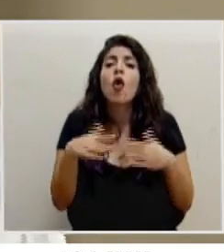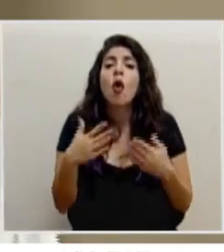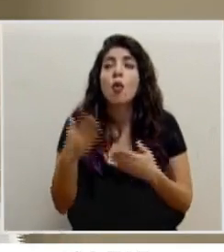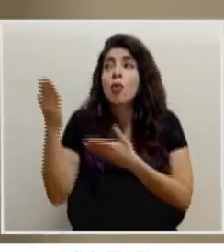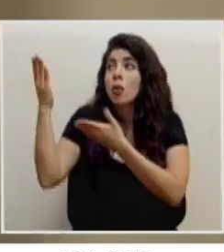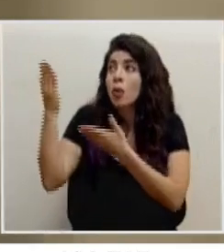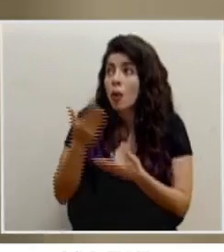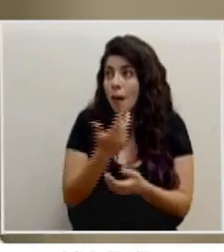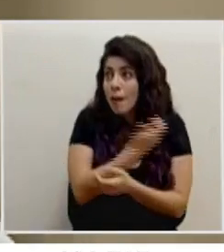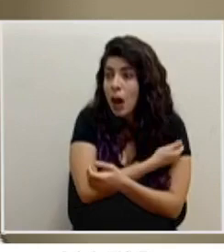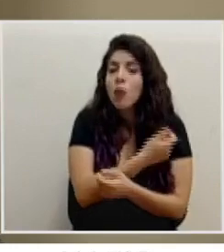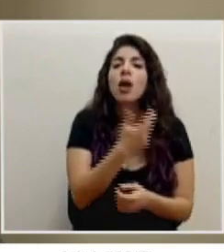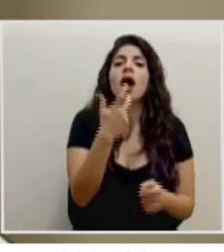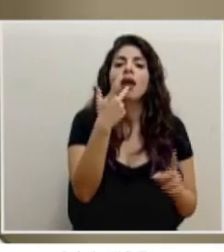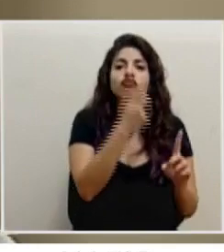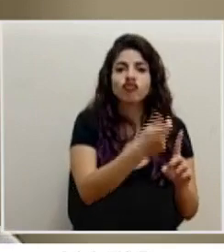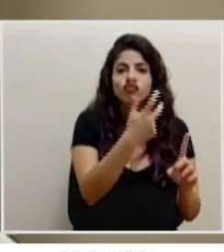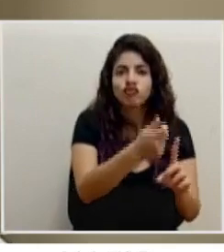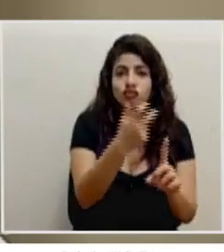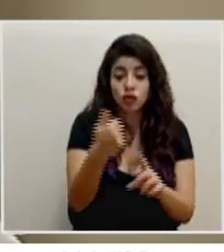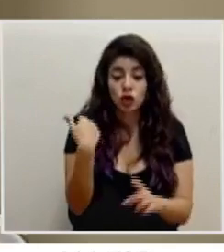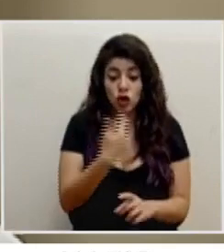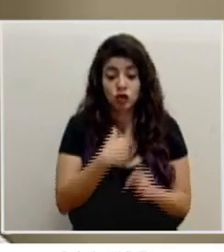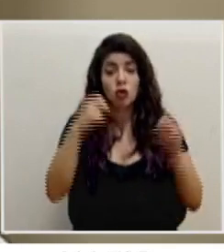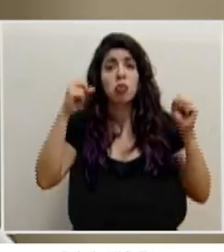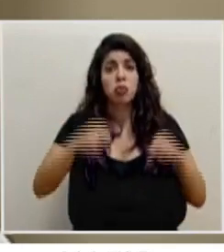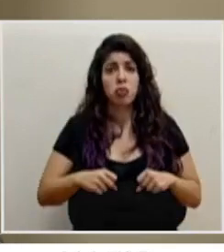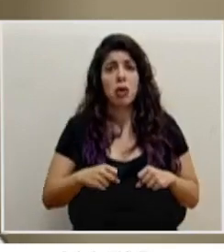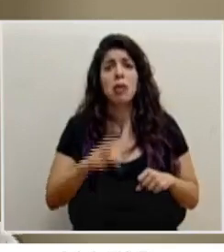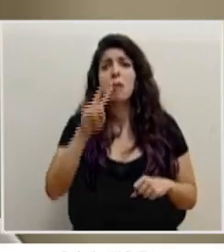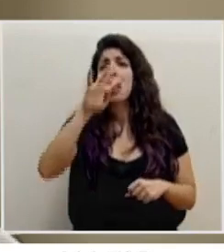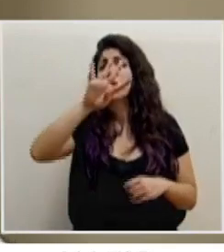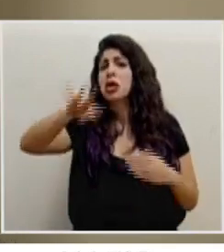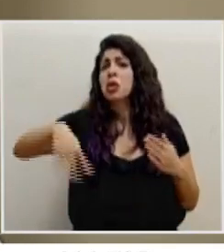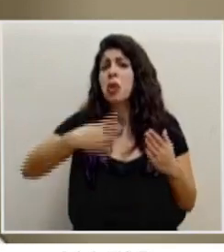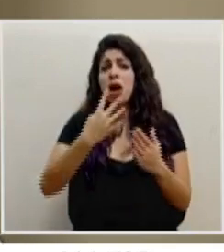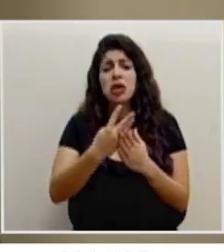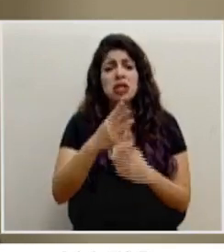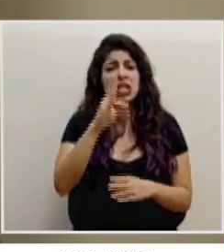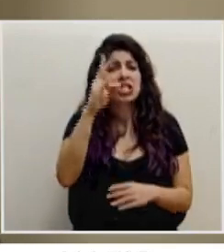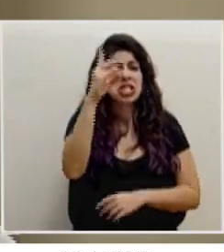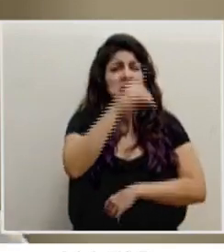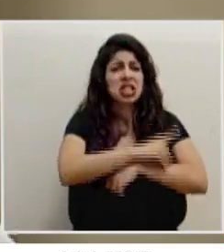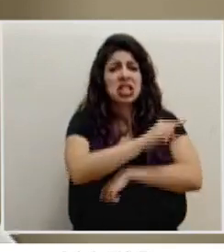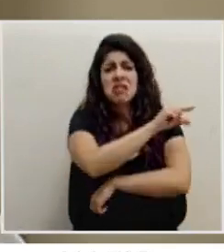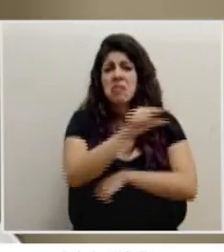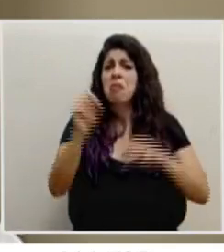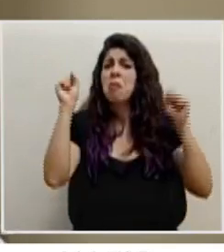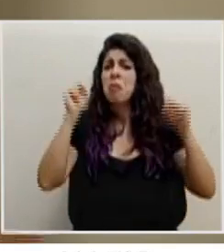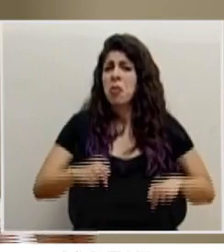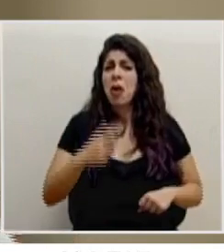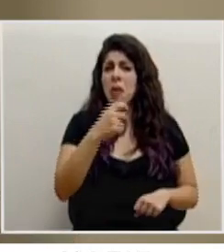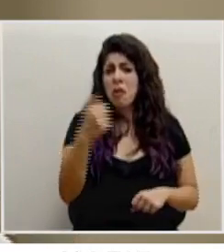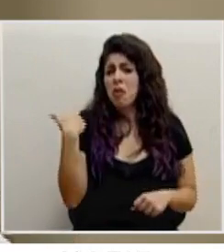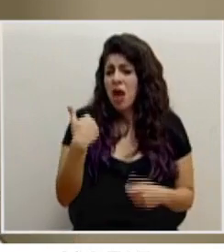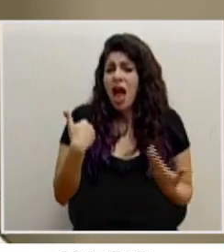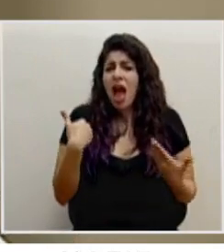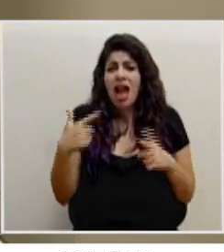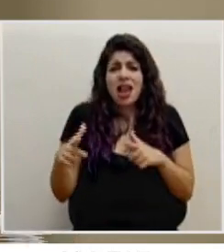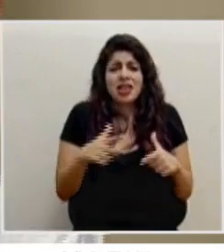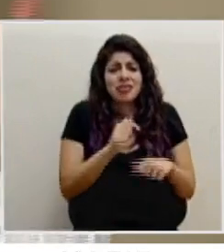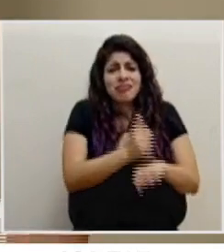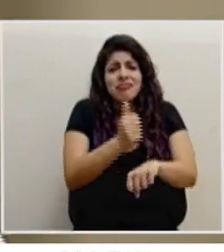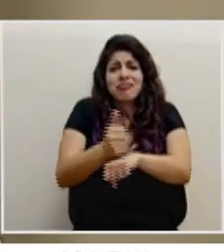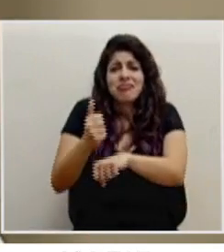la vacuna. Nosotros podemos vacunar 24 horas al día, los 7 días de la semana, y tenemos capacidad instalada para